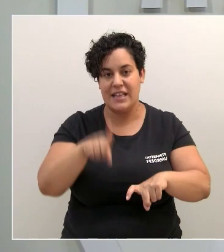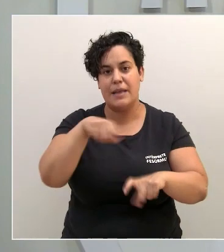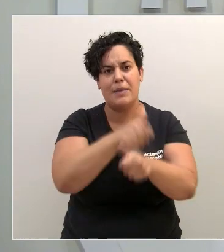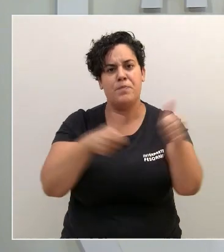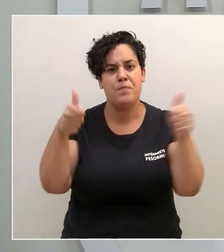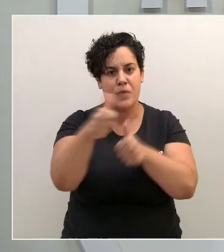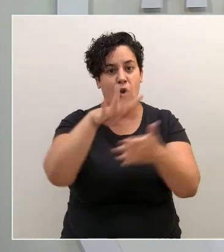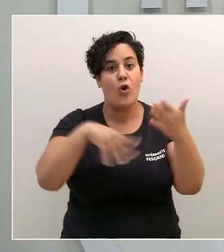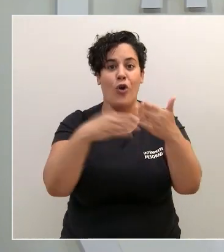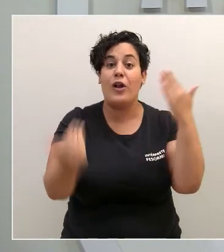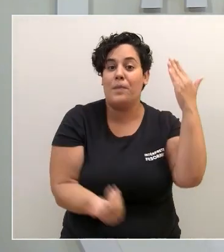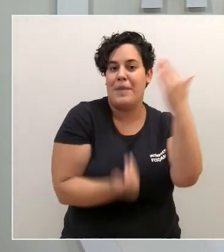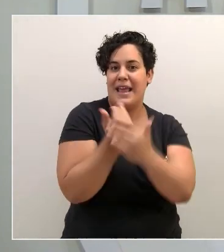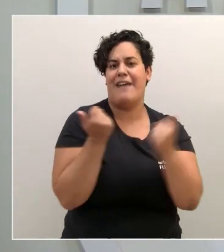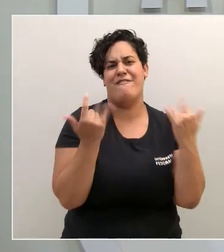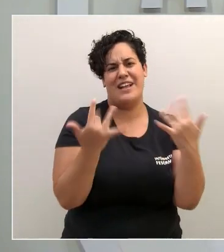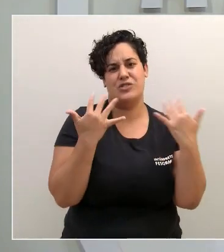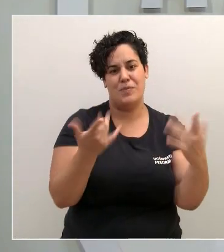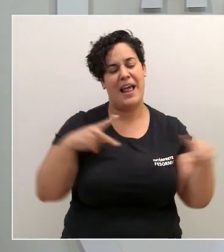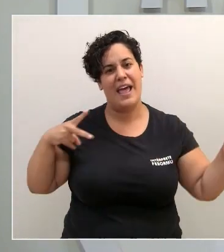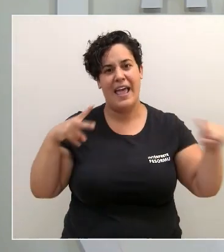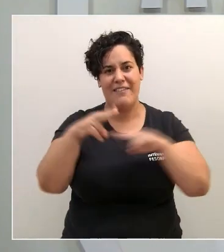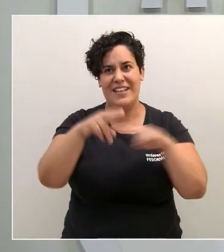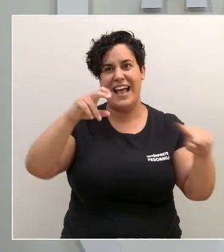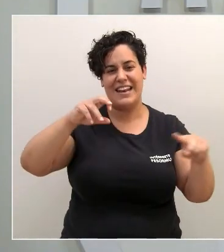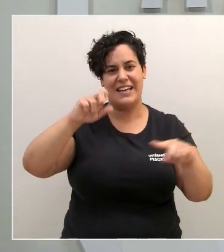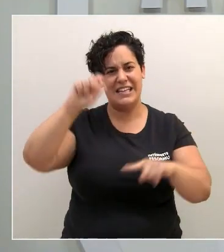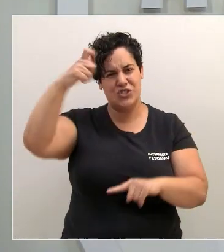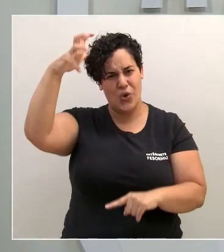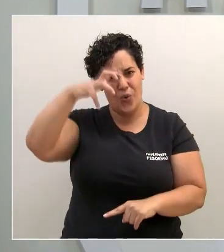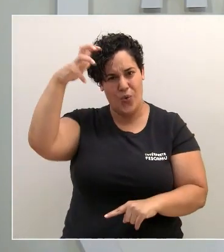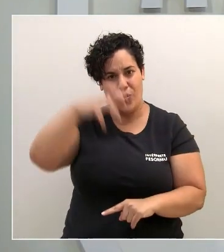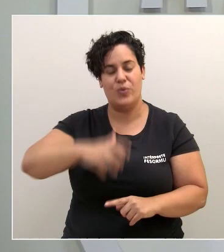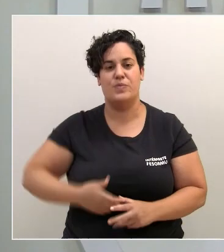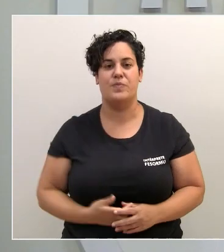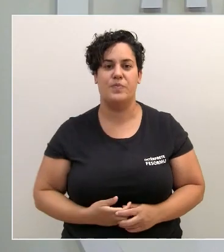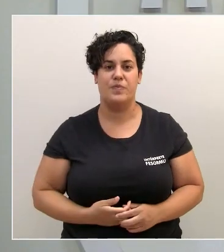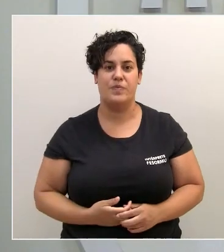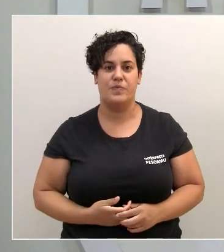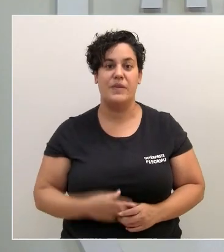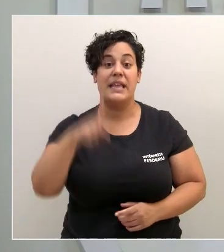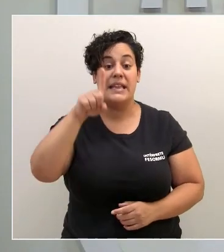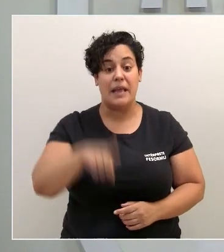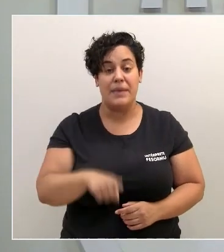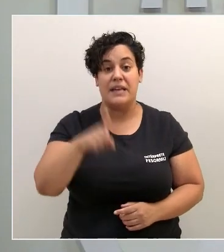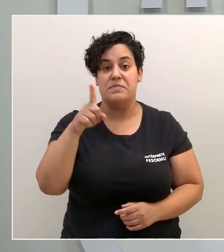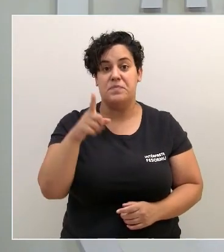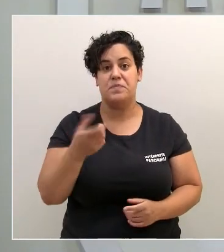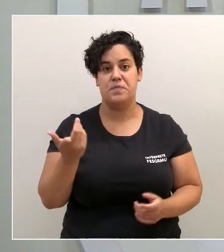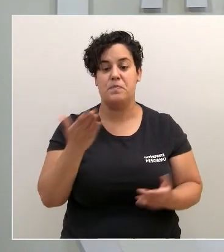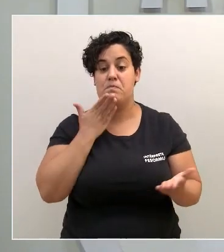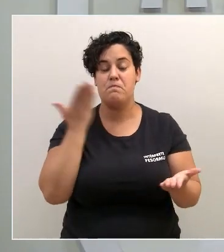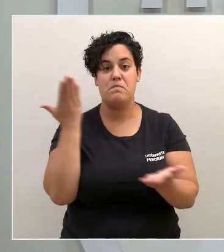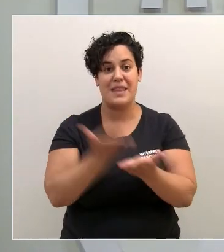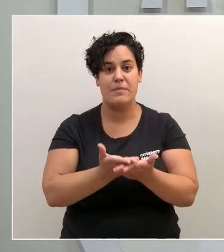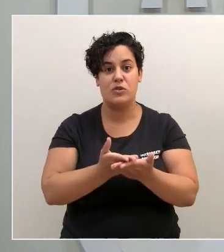los horarios de mañana para evitar las horas de máxima exposición al calor. Igualmente, en este sentido, pedimos